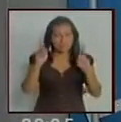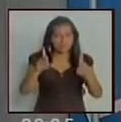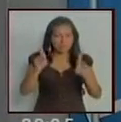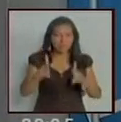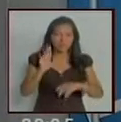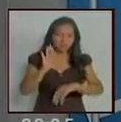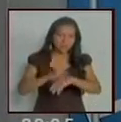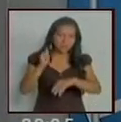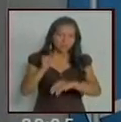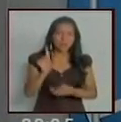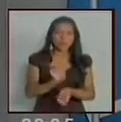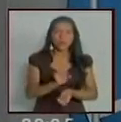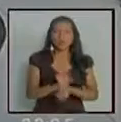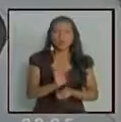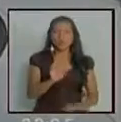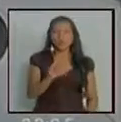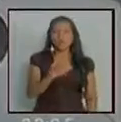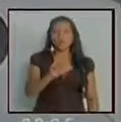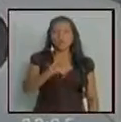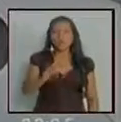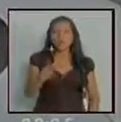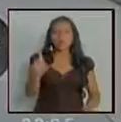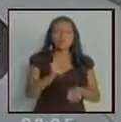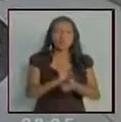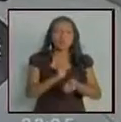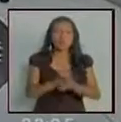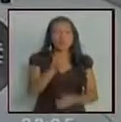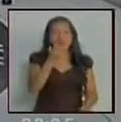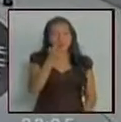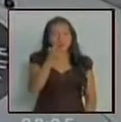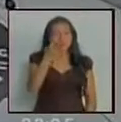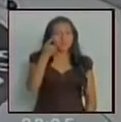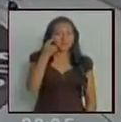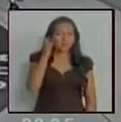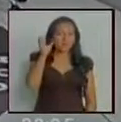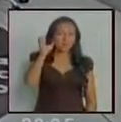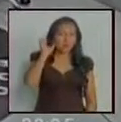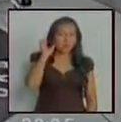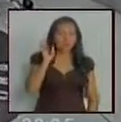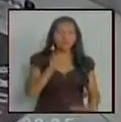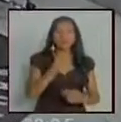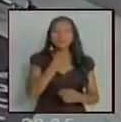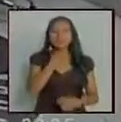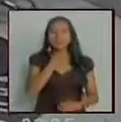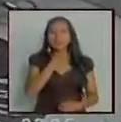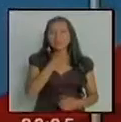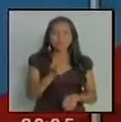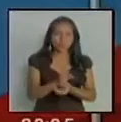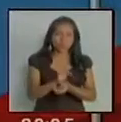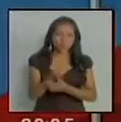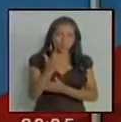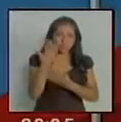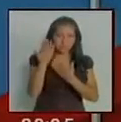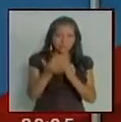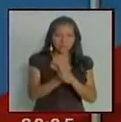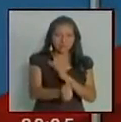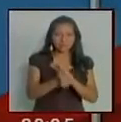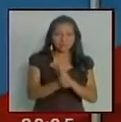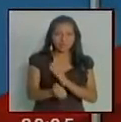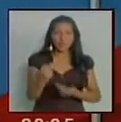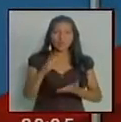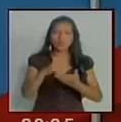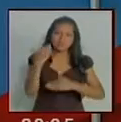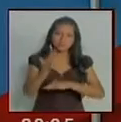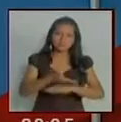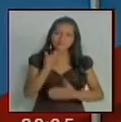Voy a comenzar con el doctor Edwin Rivera, médico otorrino laringólogo. Ya lo hemos tenido antes en el programa. Qué gusto tenerlo nuevamente acá,